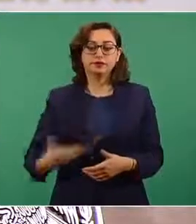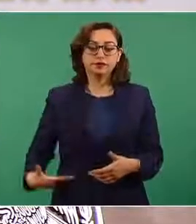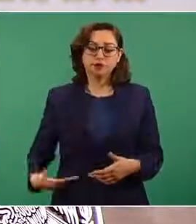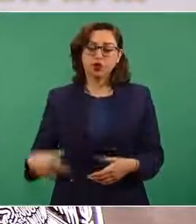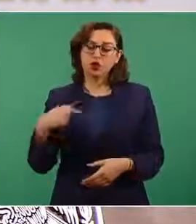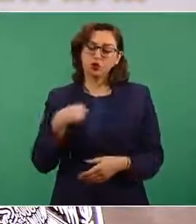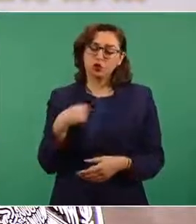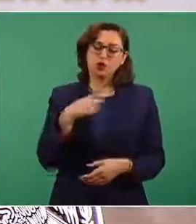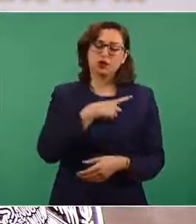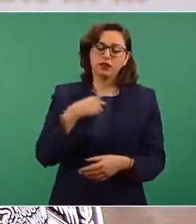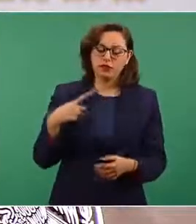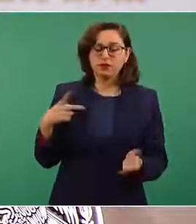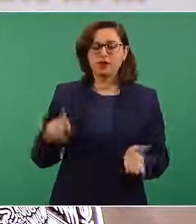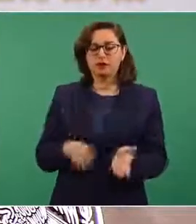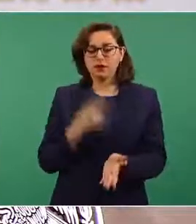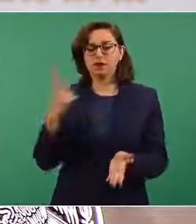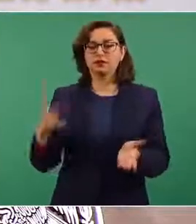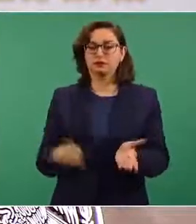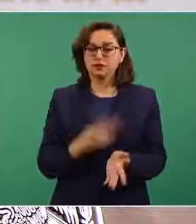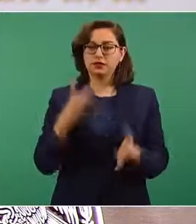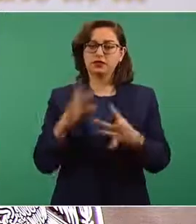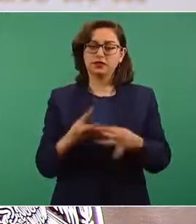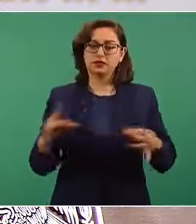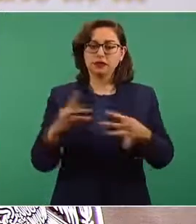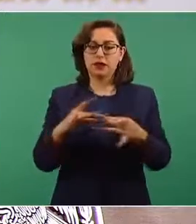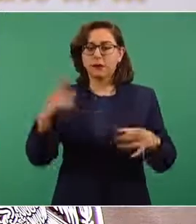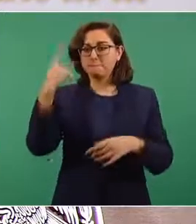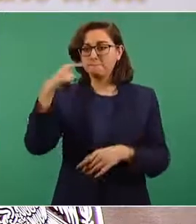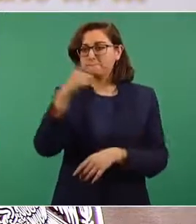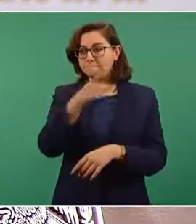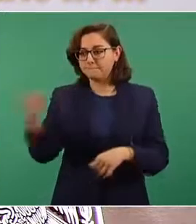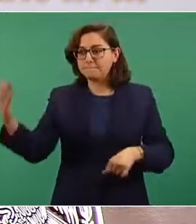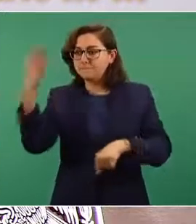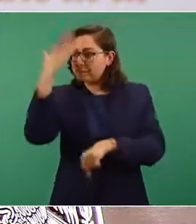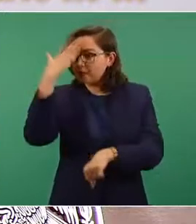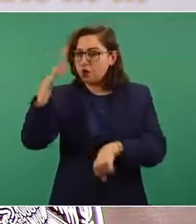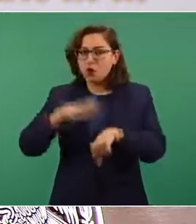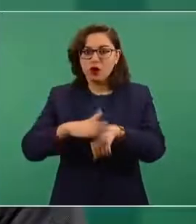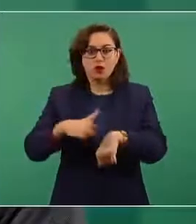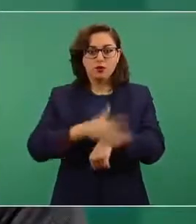estar recordando, ante la amnesia